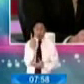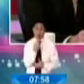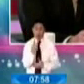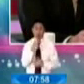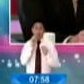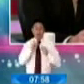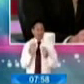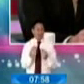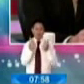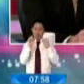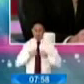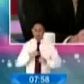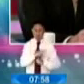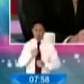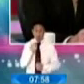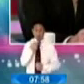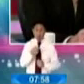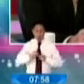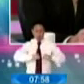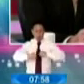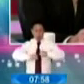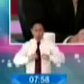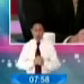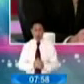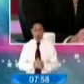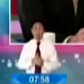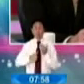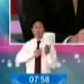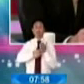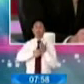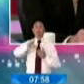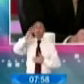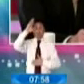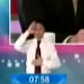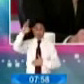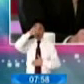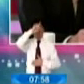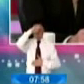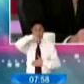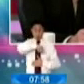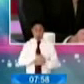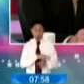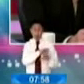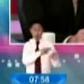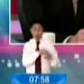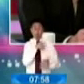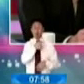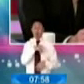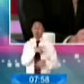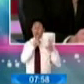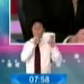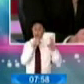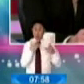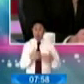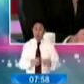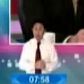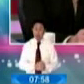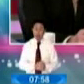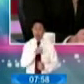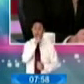han estado completamente apersonados. Yo cuando hablé con el ministro del Interior de Perú le expliqué lo sensible del tema, y lo que se ha producido es